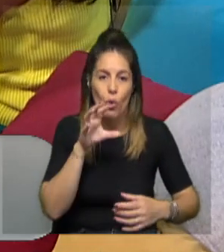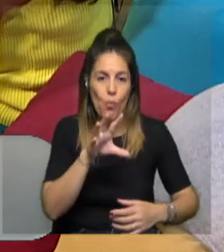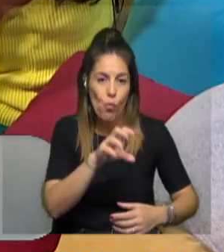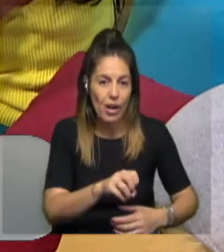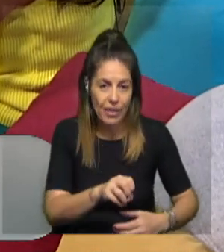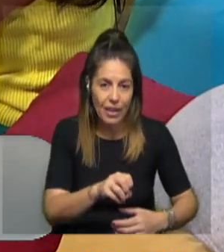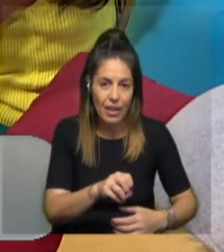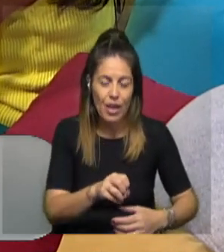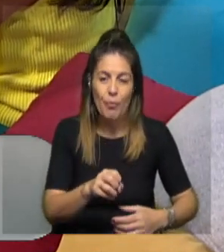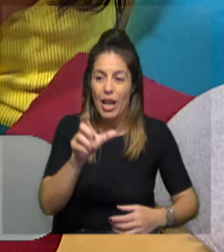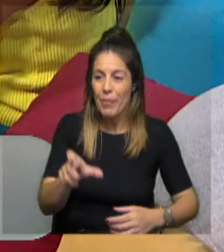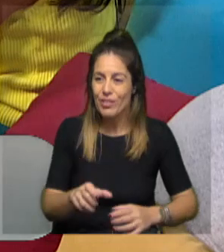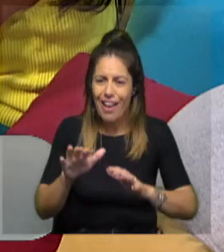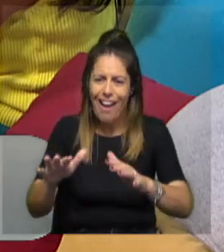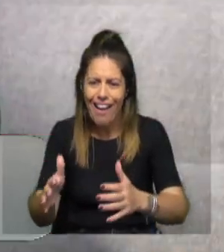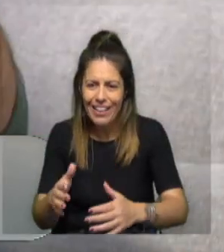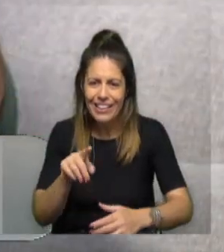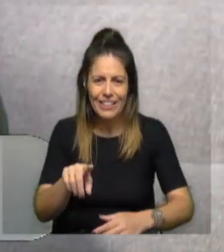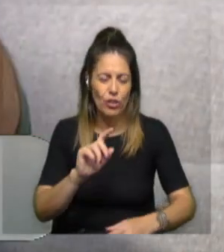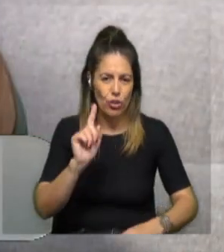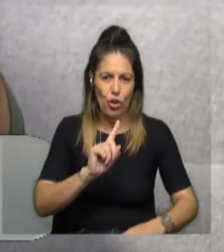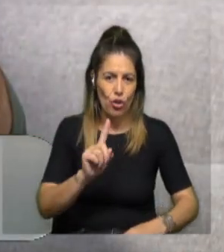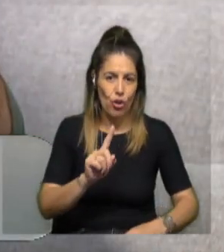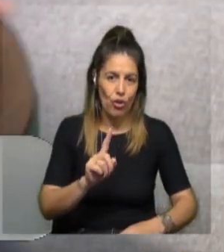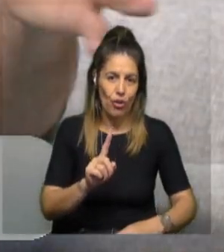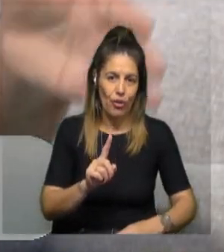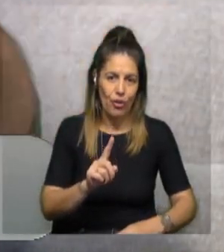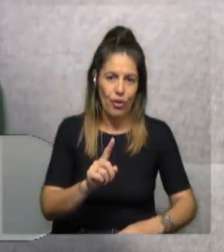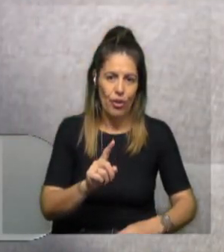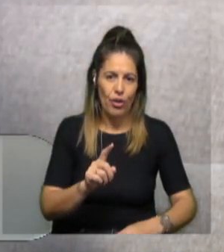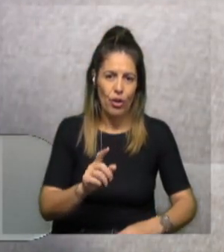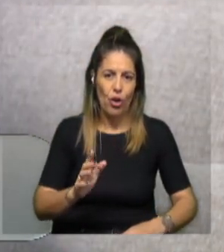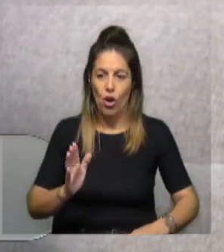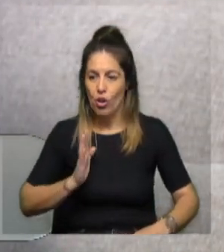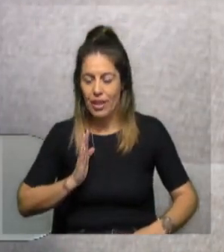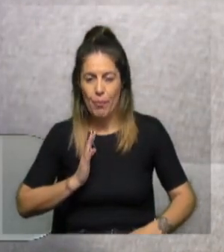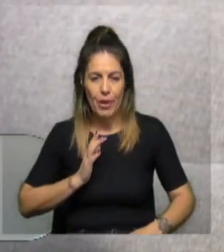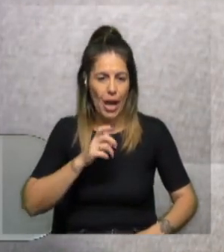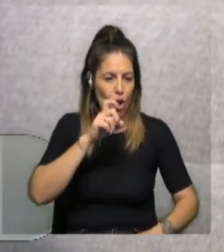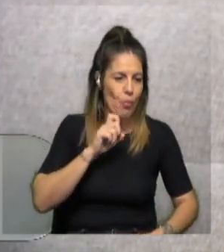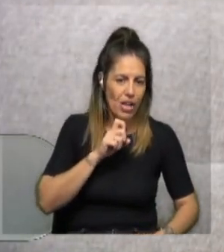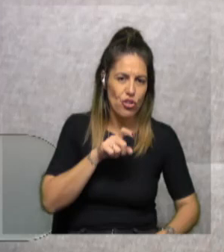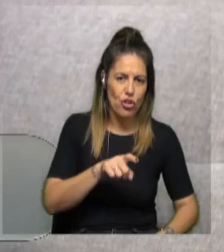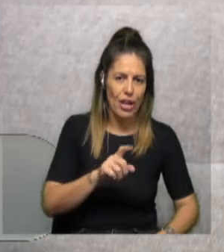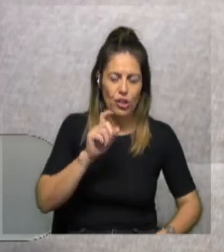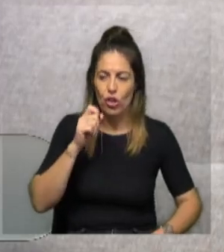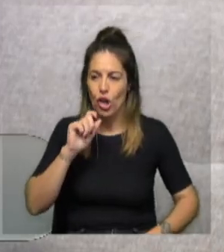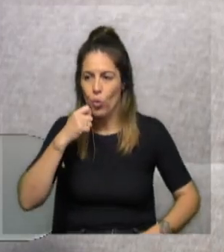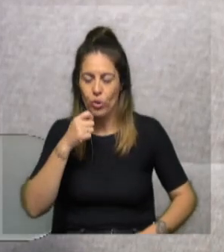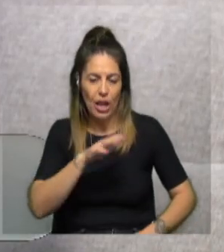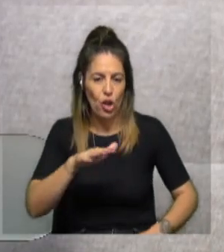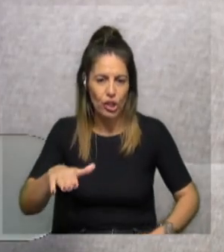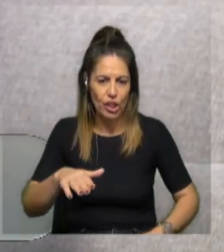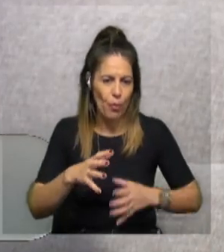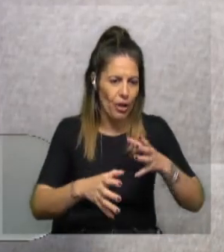saber nada. Claro. Oh, eso. Mira, eso es una hembra, este perro con las hembras no sé qué, con los machos no sé qué. Claro. Este perro no le gustan los niños porque tiene este